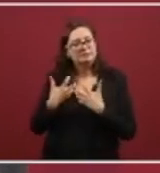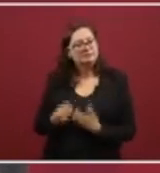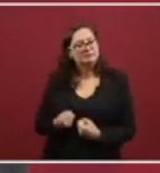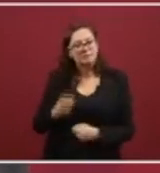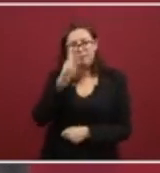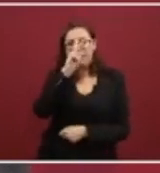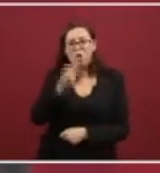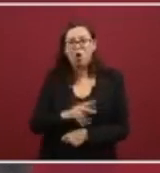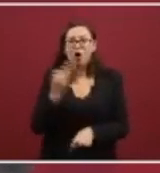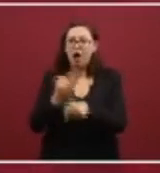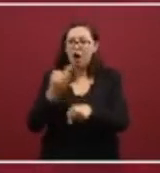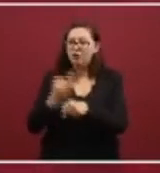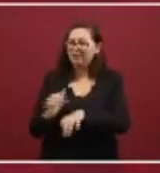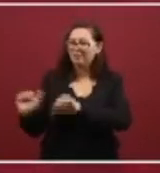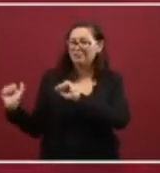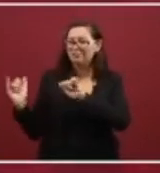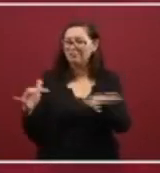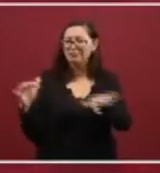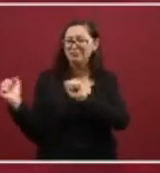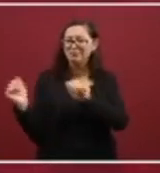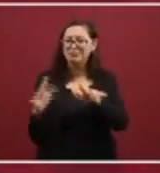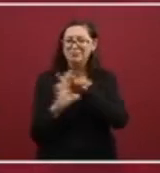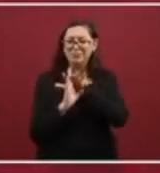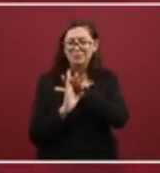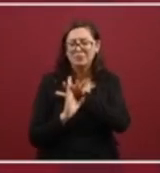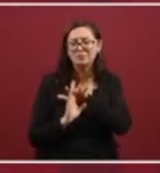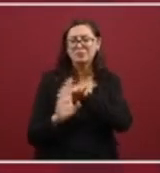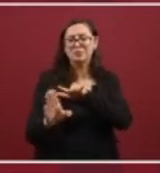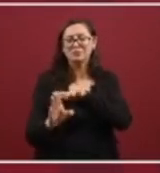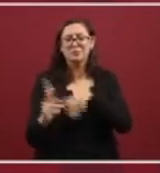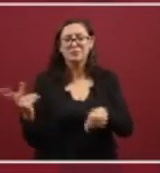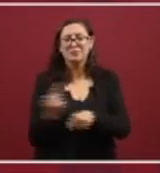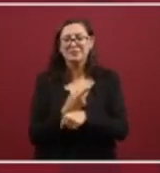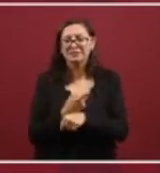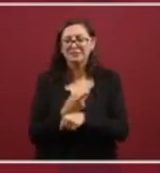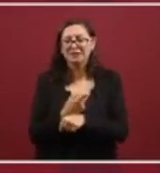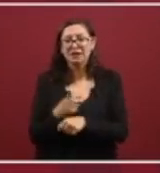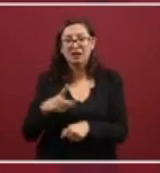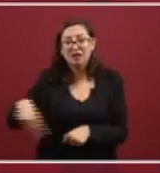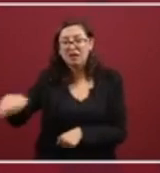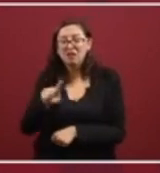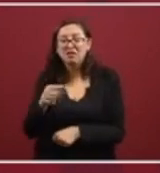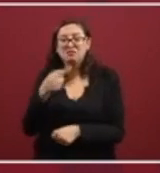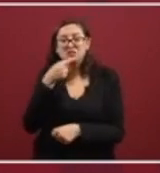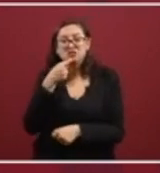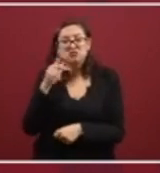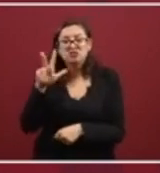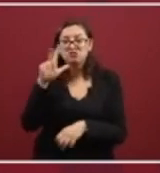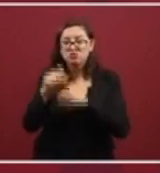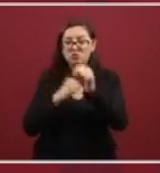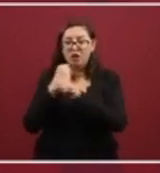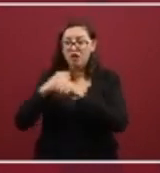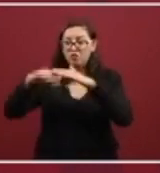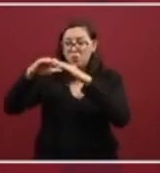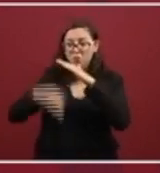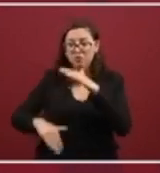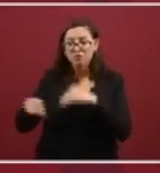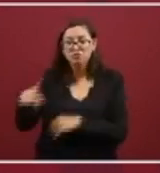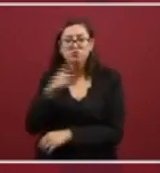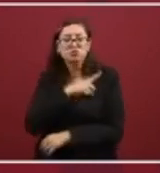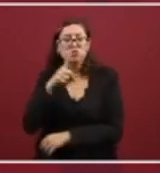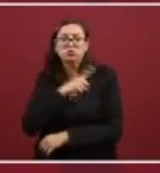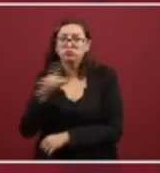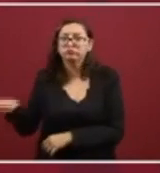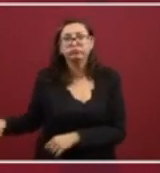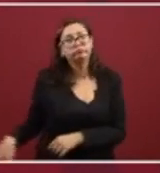viviendo, están poniendo a disposición menores no acompañados para que vayan hasta Estados